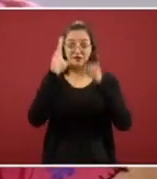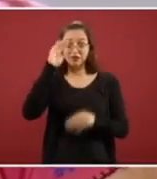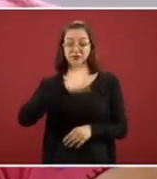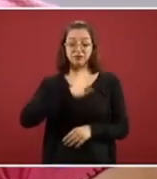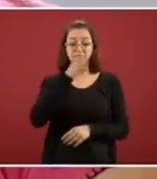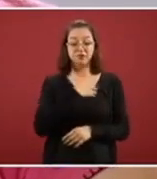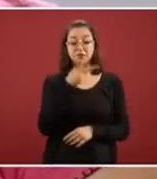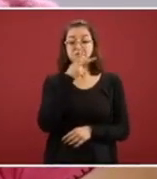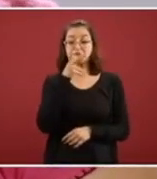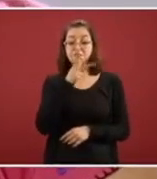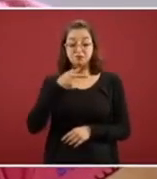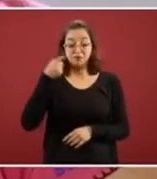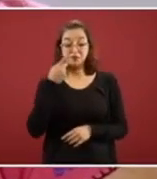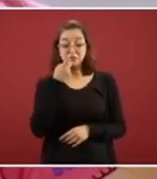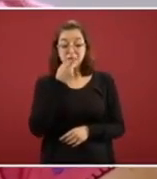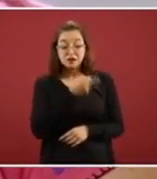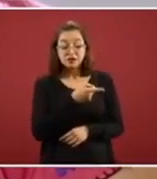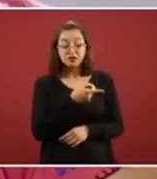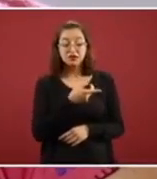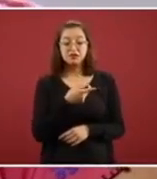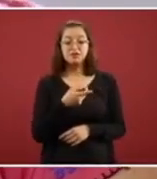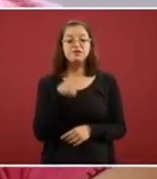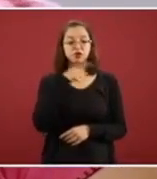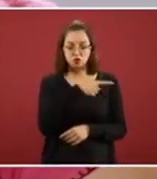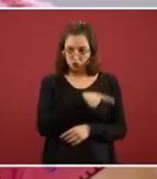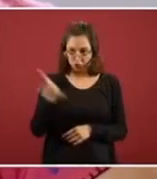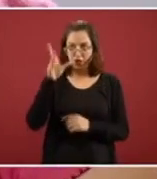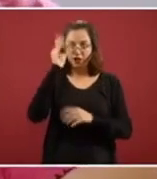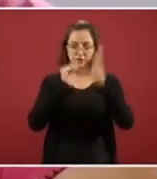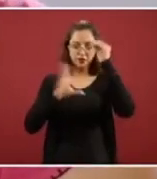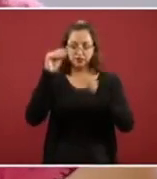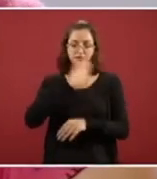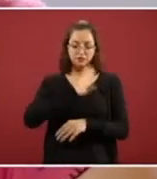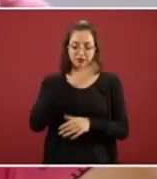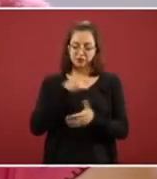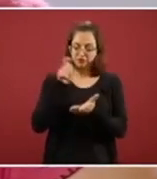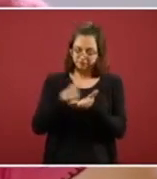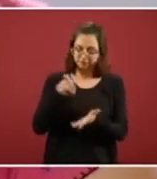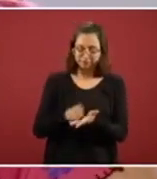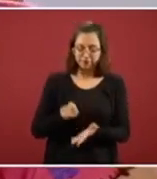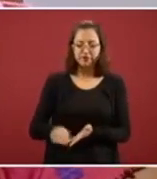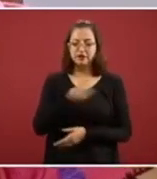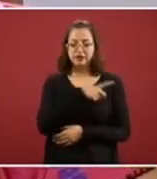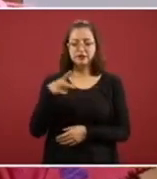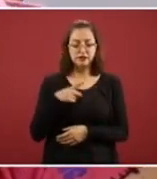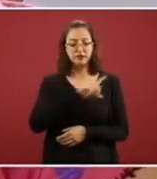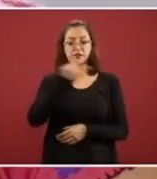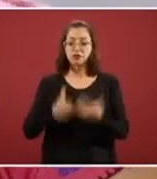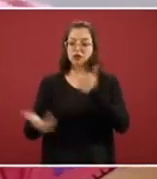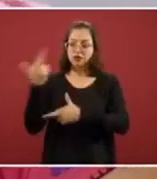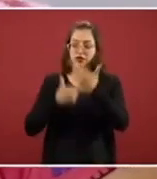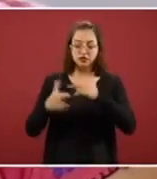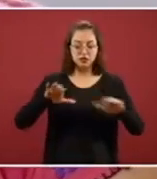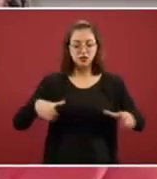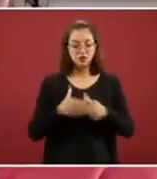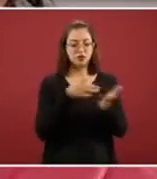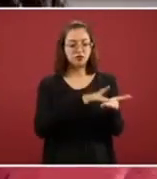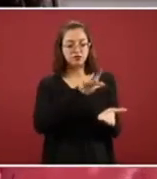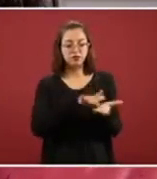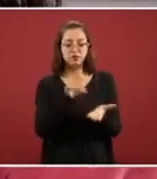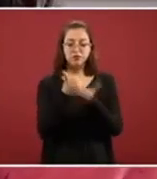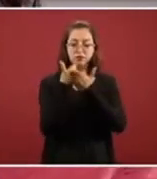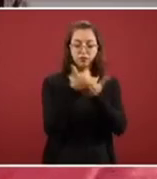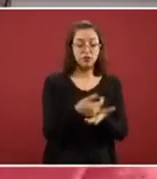papá me decía, tú vas a ir a aprender a hablar en español y a escribir para que puedas regresar a ayudar a tu comunidad. Ya